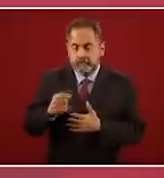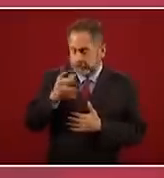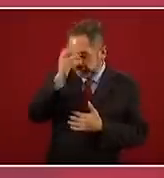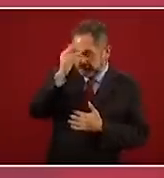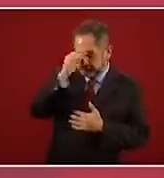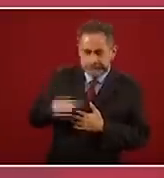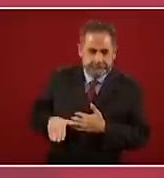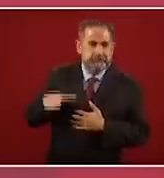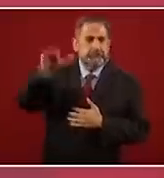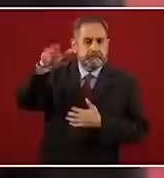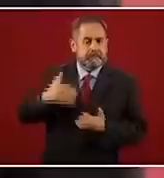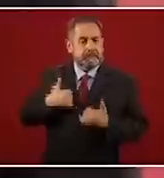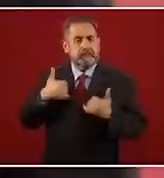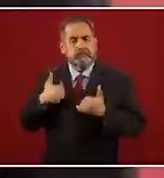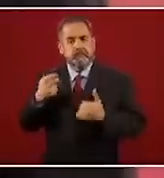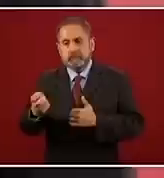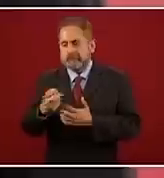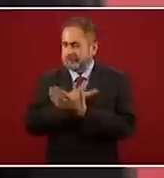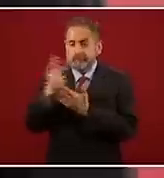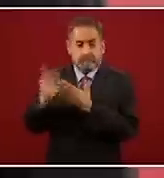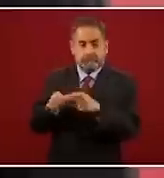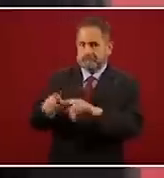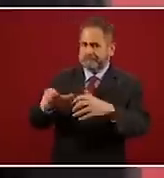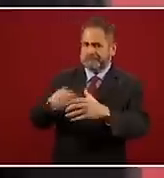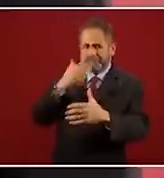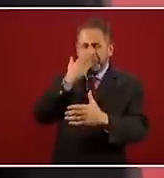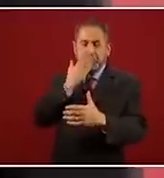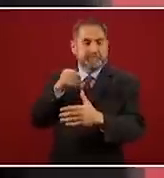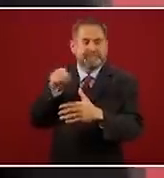formando, ese programa es